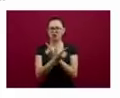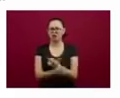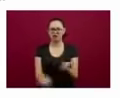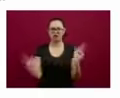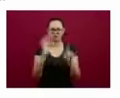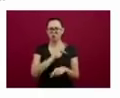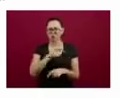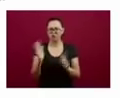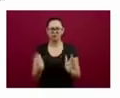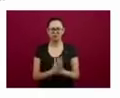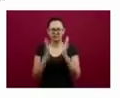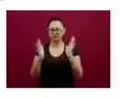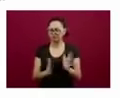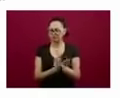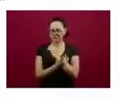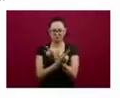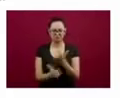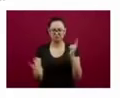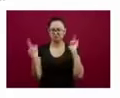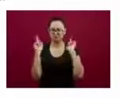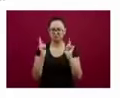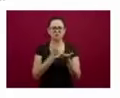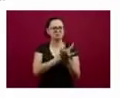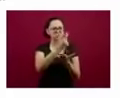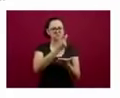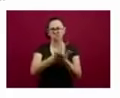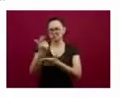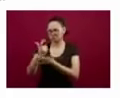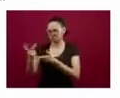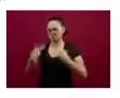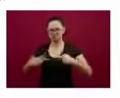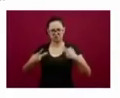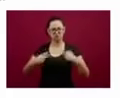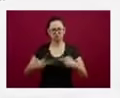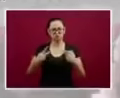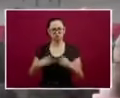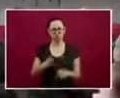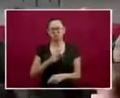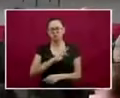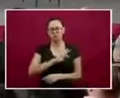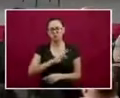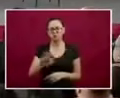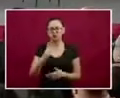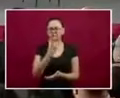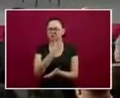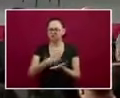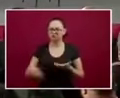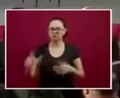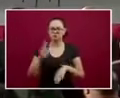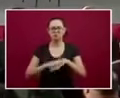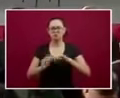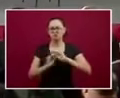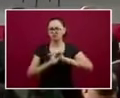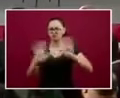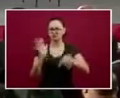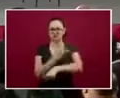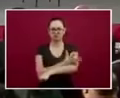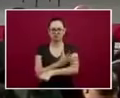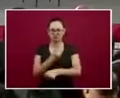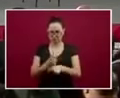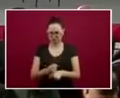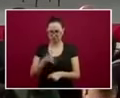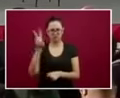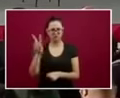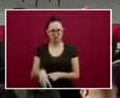acuerdo. Sabes que no hemos dependido de fondos de gobierno para ayudar a las víctimas. Y pues,